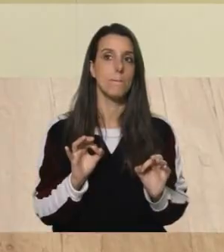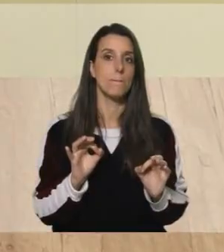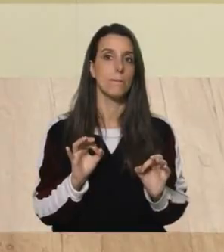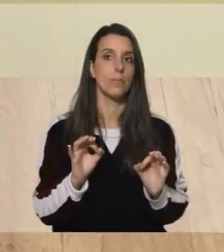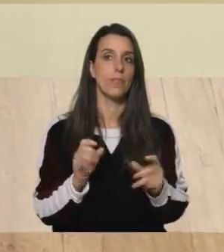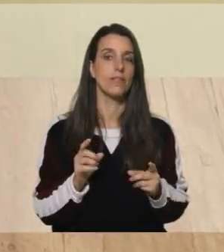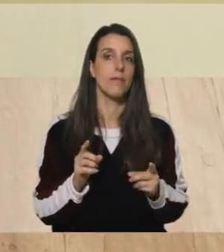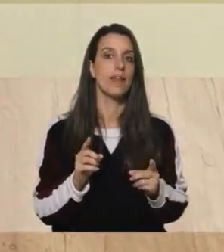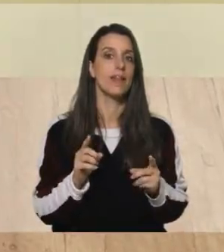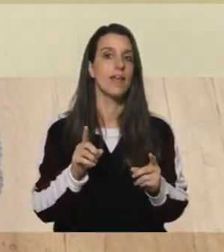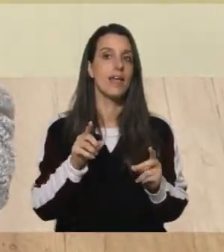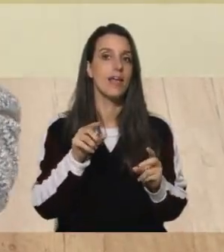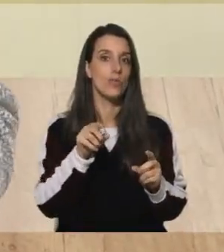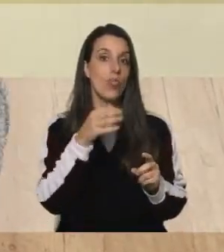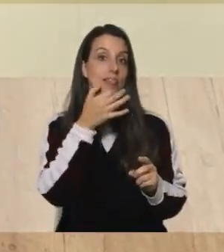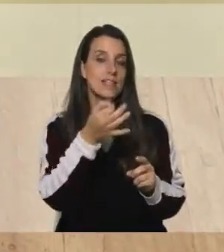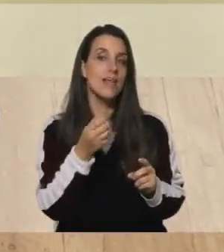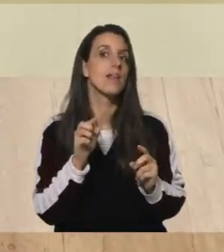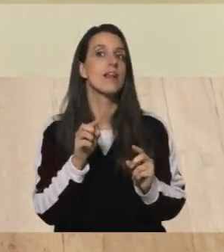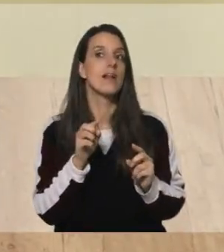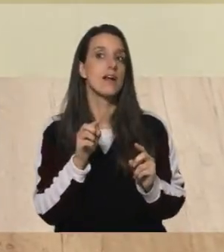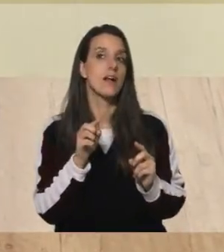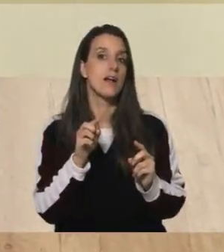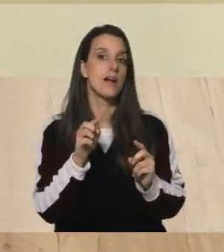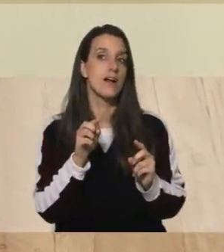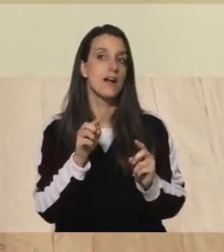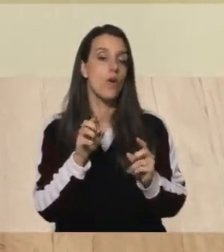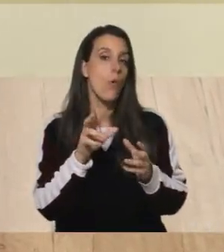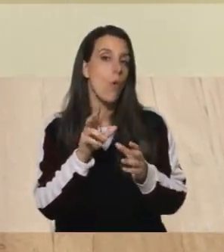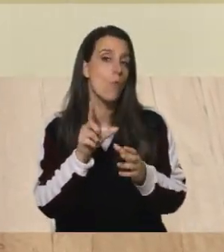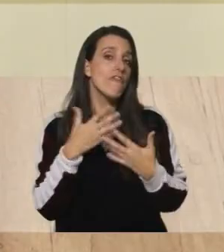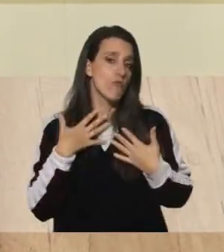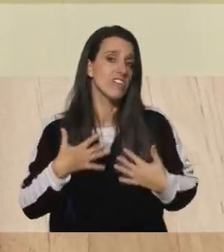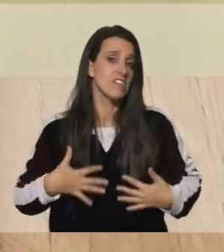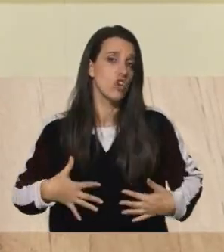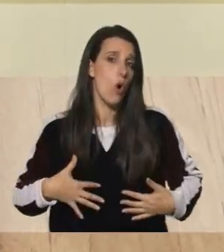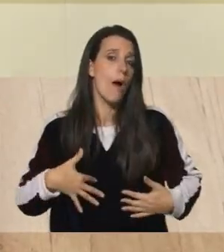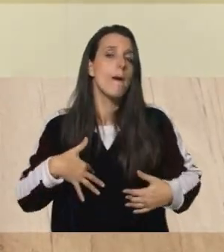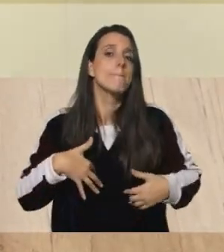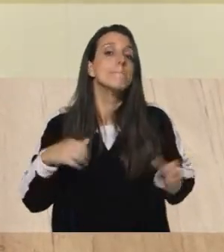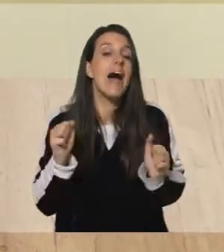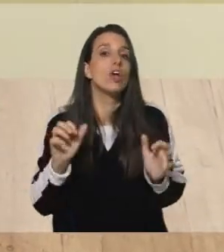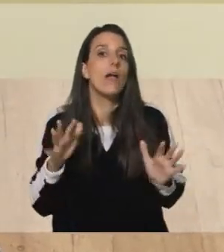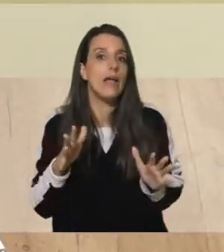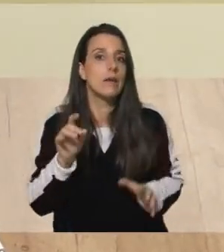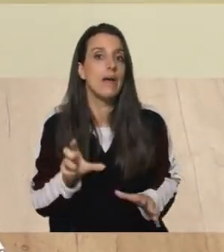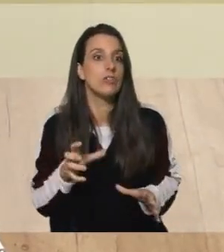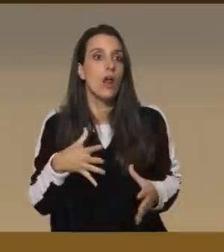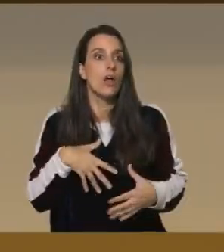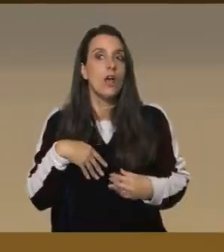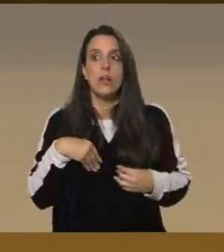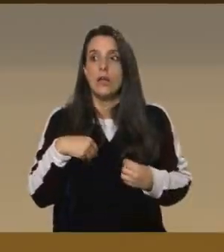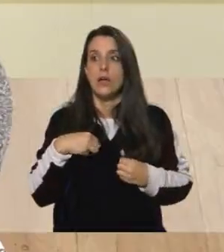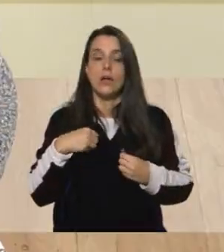Tomando parte de lo que vos decís es en porciones físicas no un ataque de pánico la persona tiene una